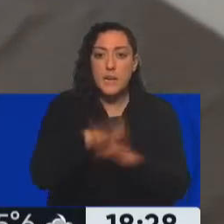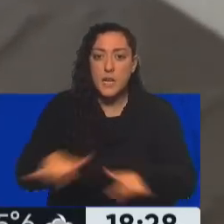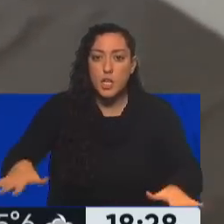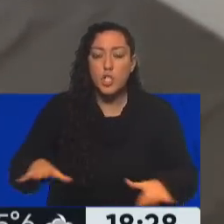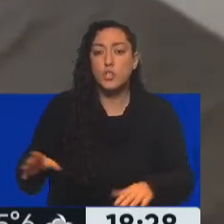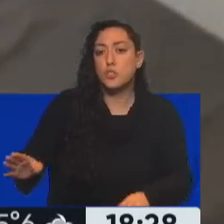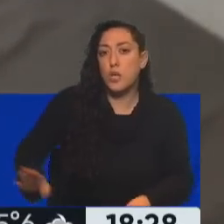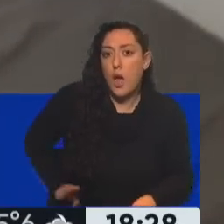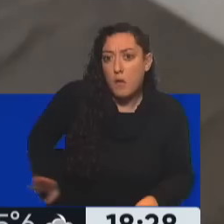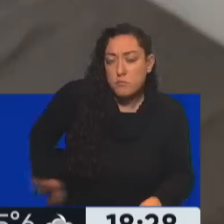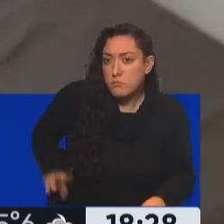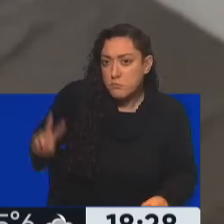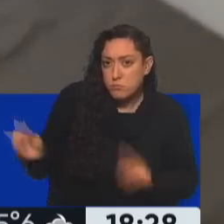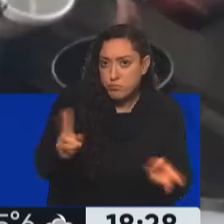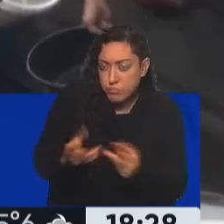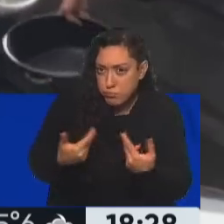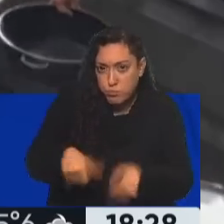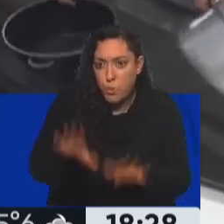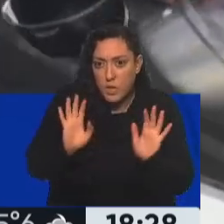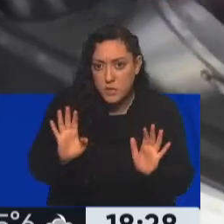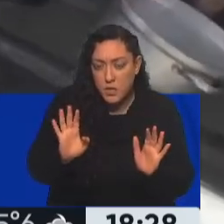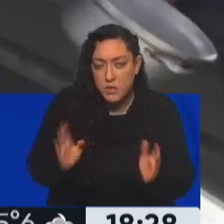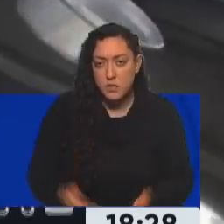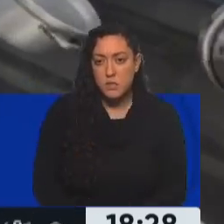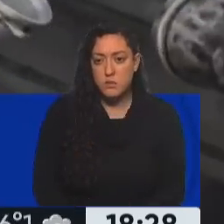de inanición en los próximos días.